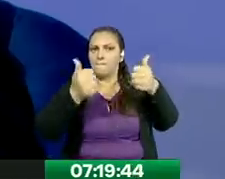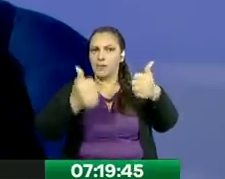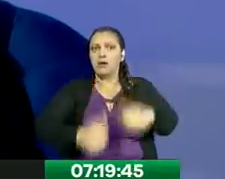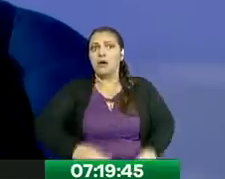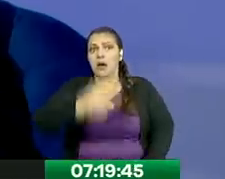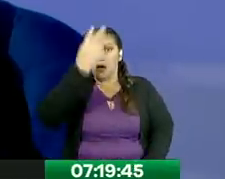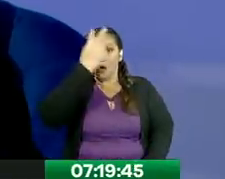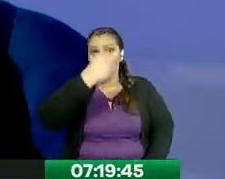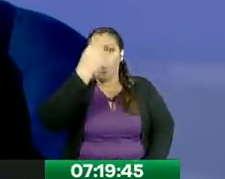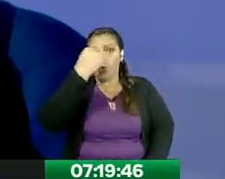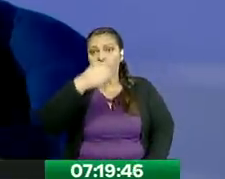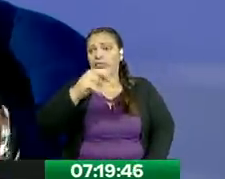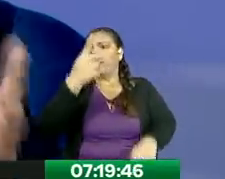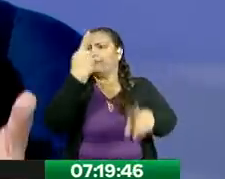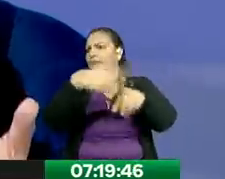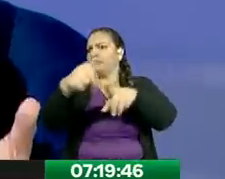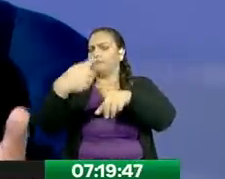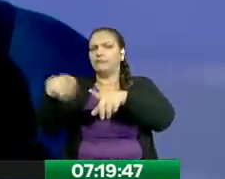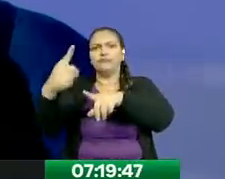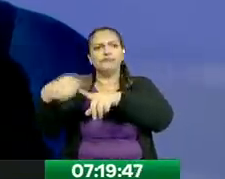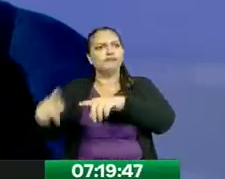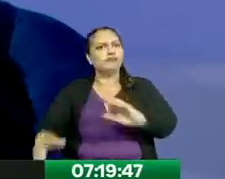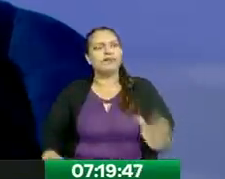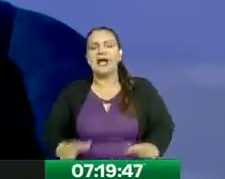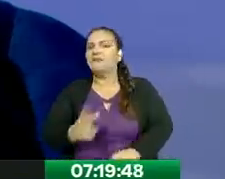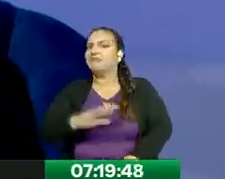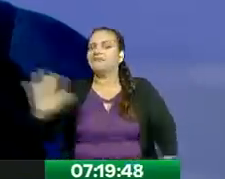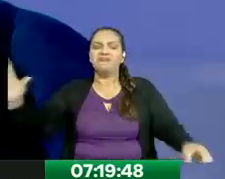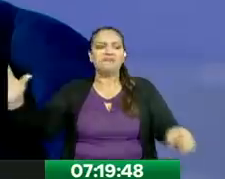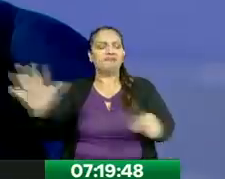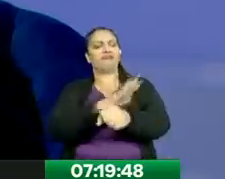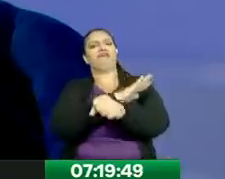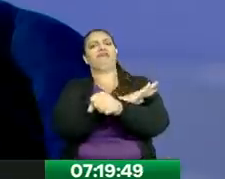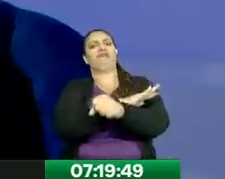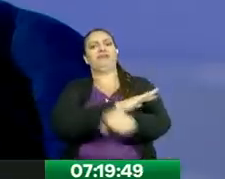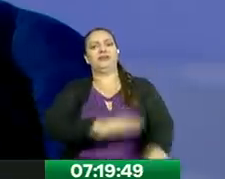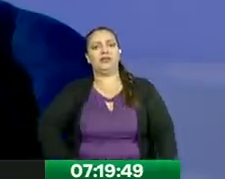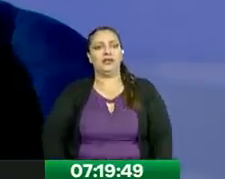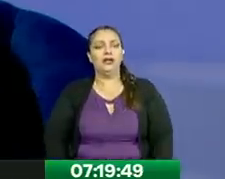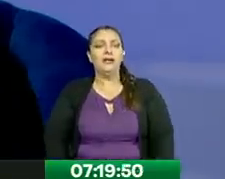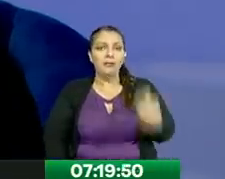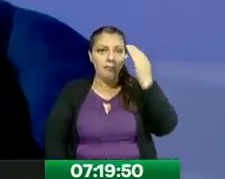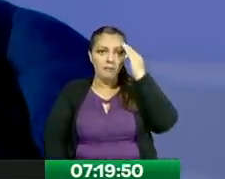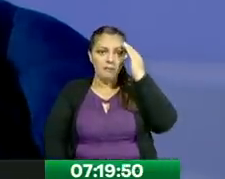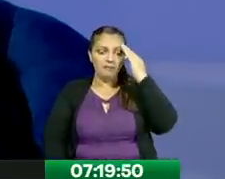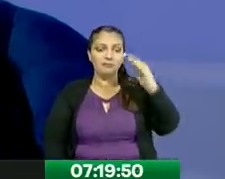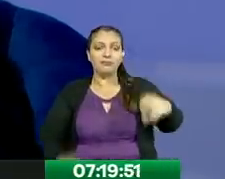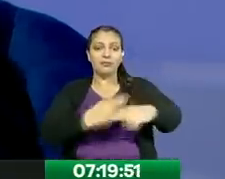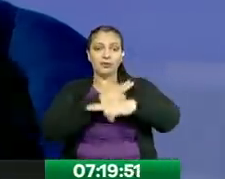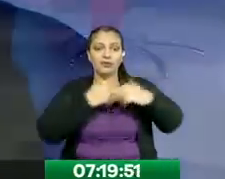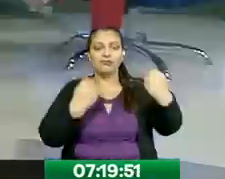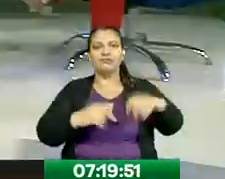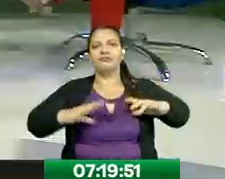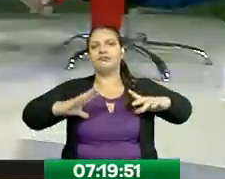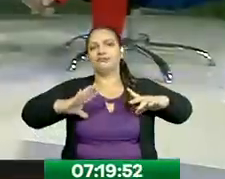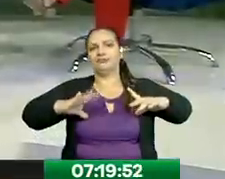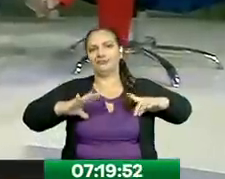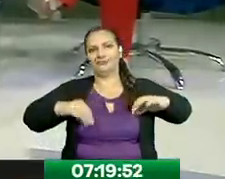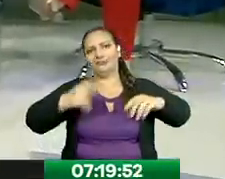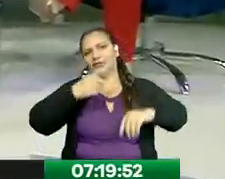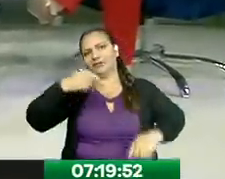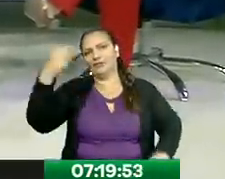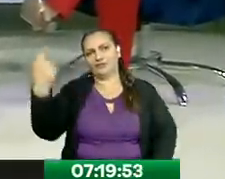de muy buenos números teniendo en cuenta que este feria noviembre siente es el segundo feriado más importante declaró que se oiga el tema